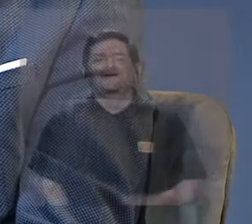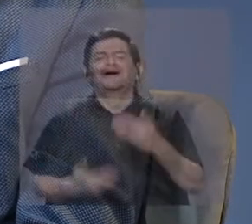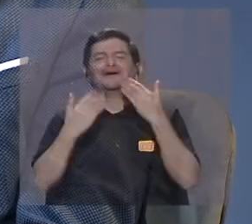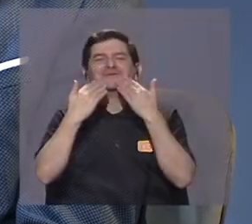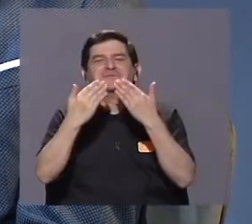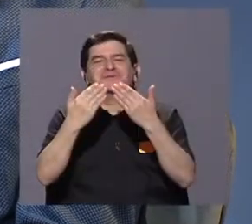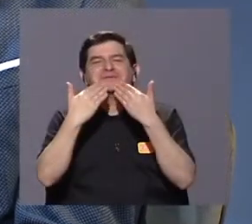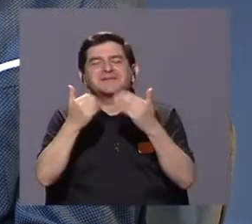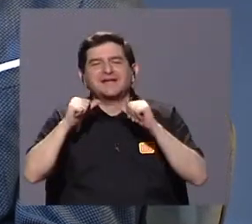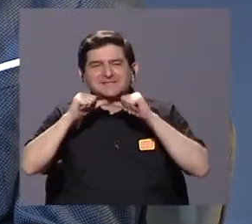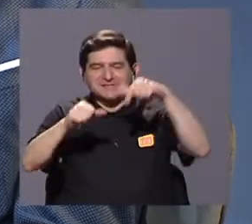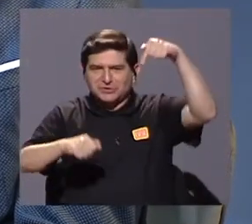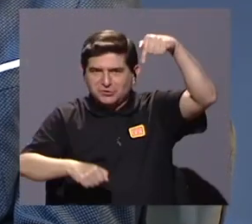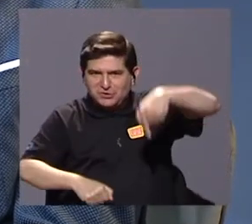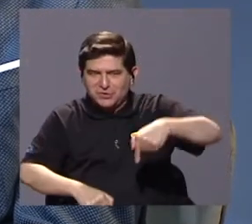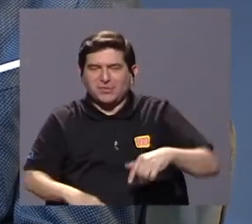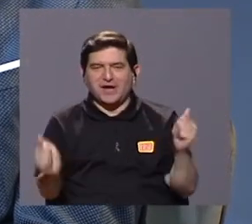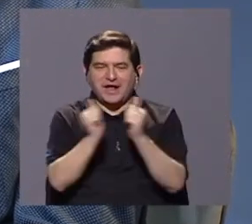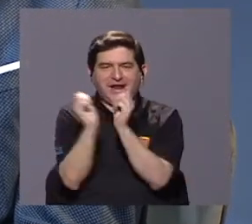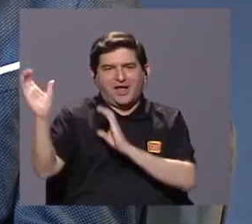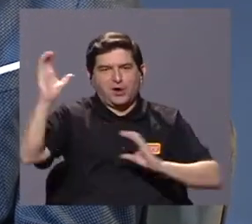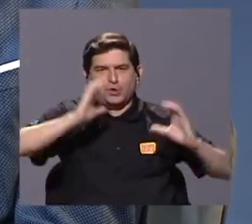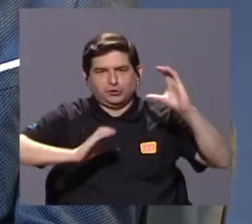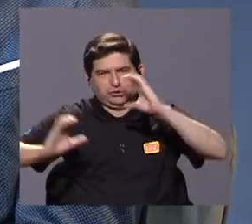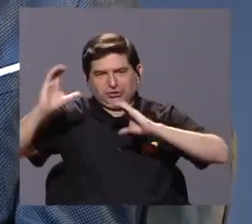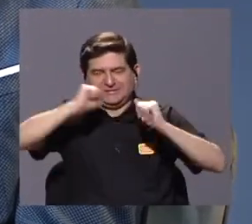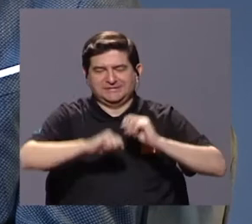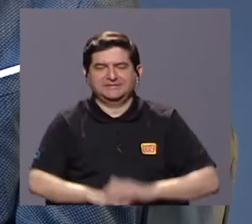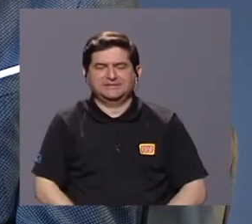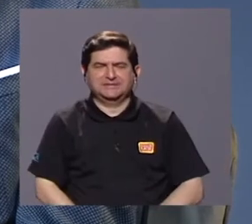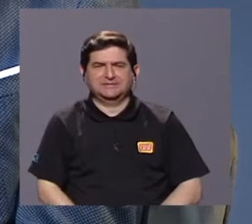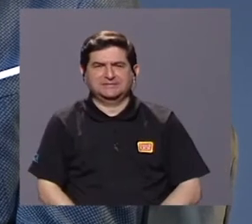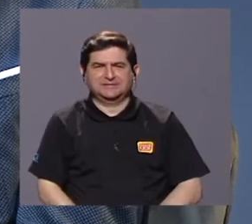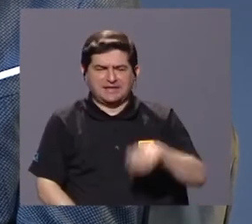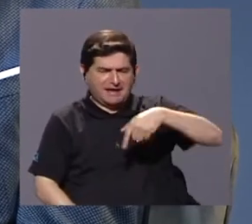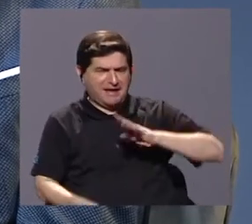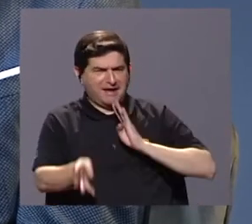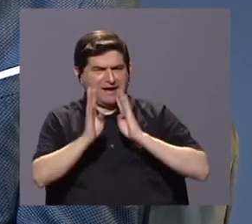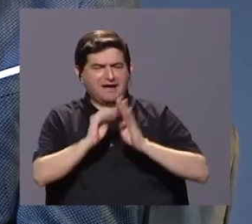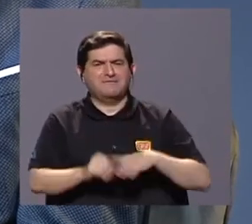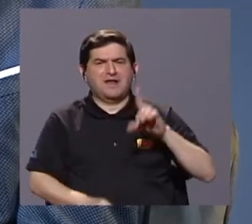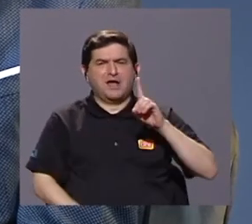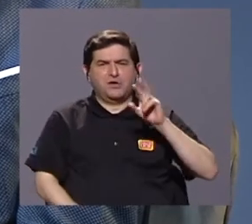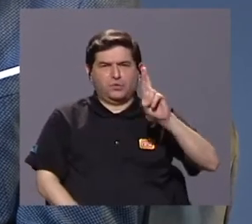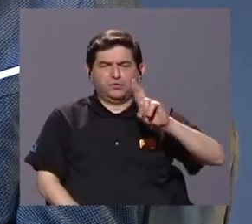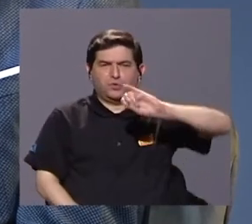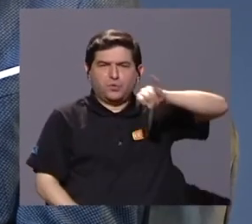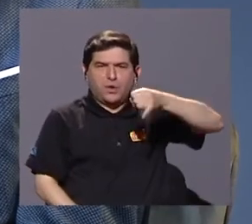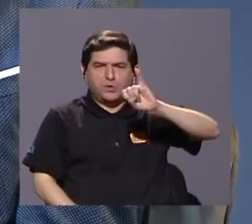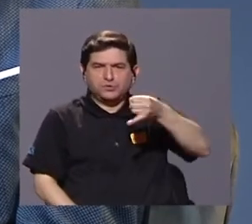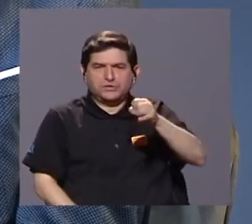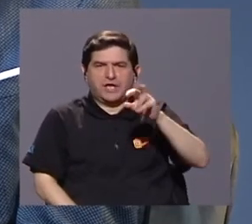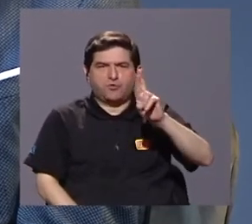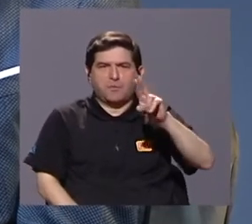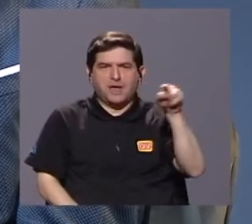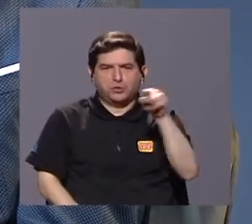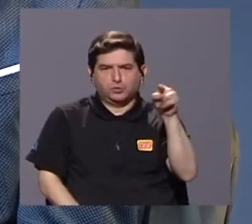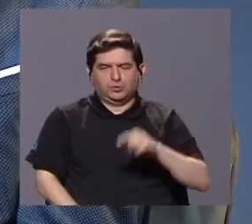Gracias por continuar con nosotros aquí en Conciencia. Estamos conversando con el doctor Juan José Romero